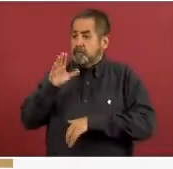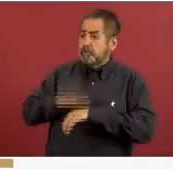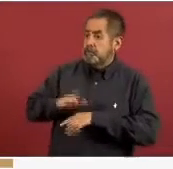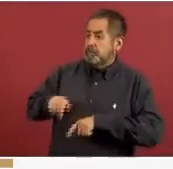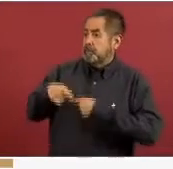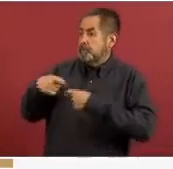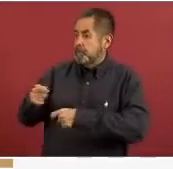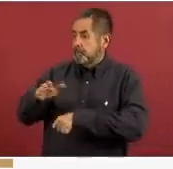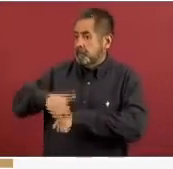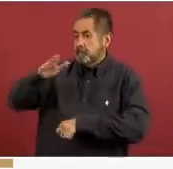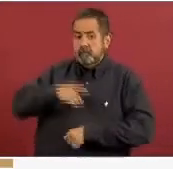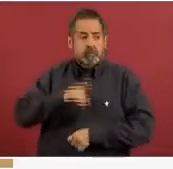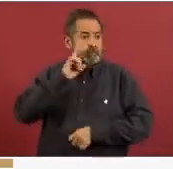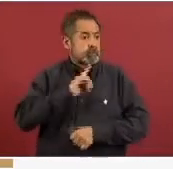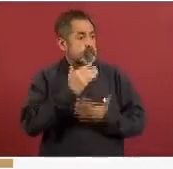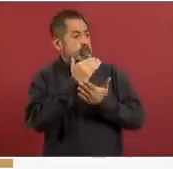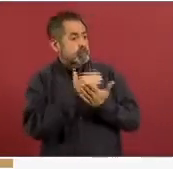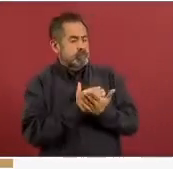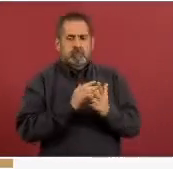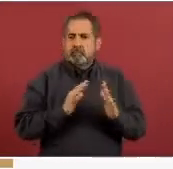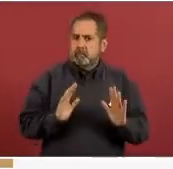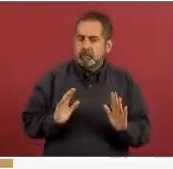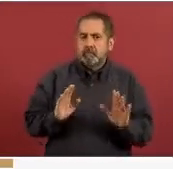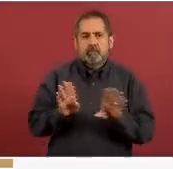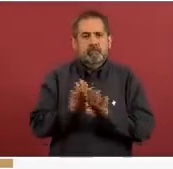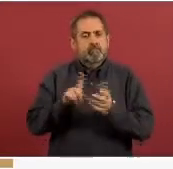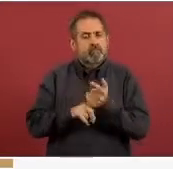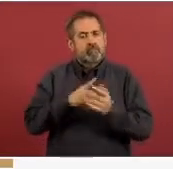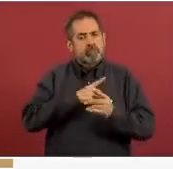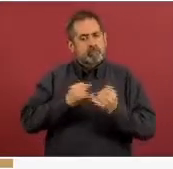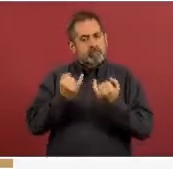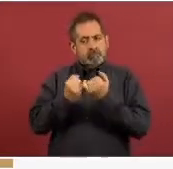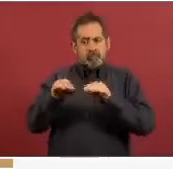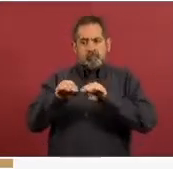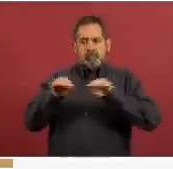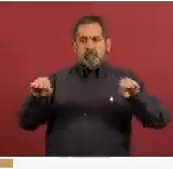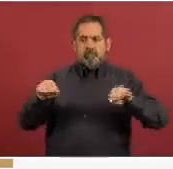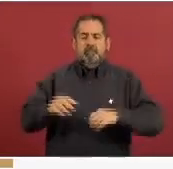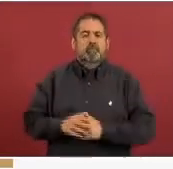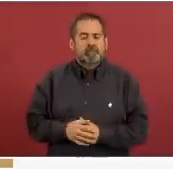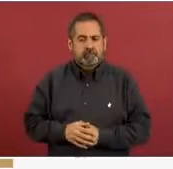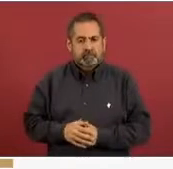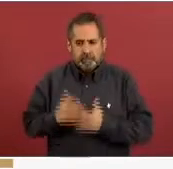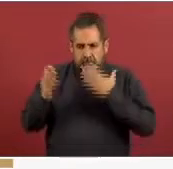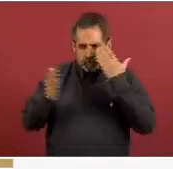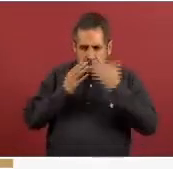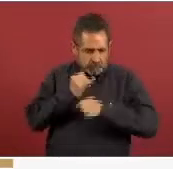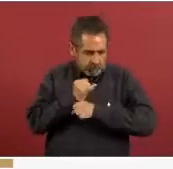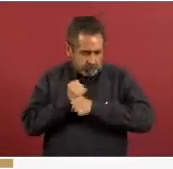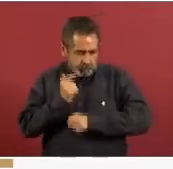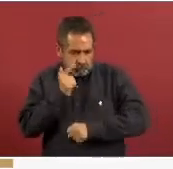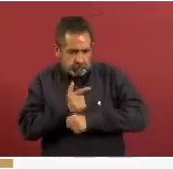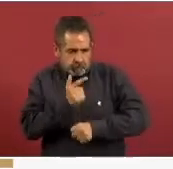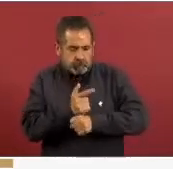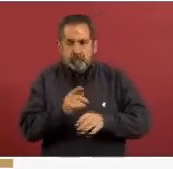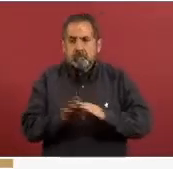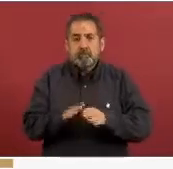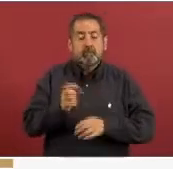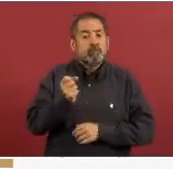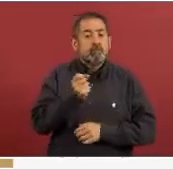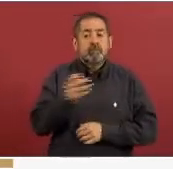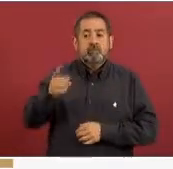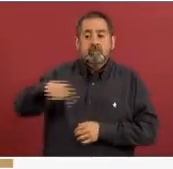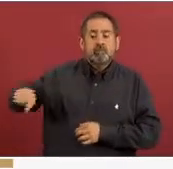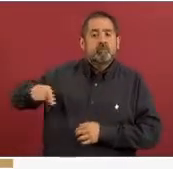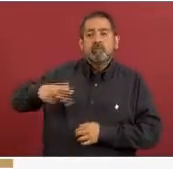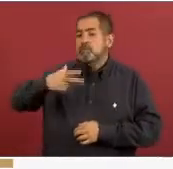tocar menos, porque tenemos que llegar a un equilibrio. Los estudios muestran que los hombres que se dedican